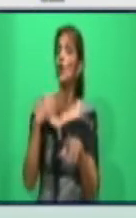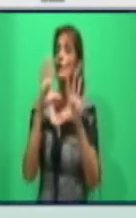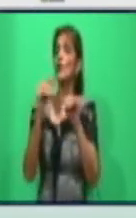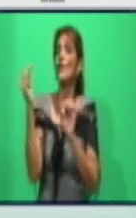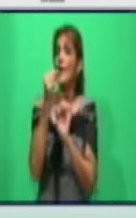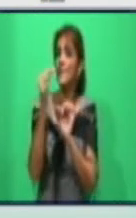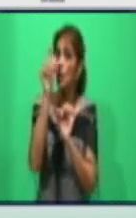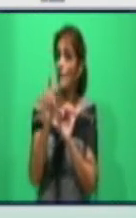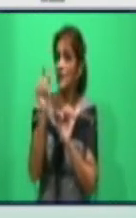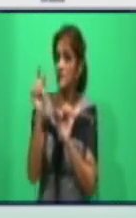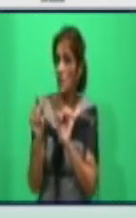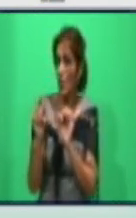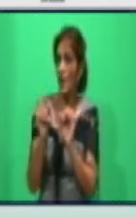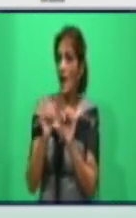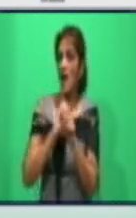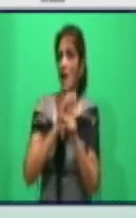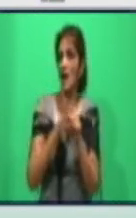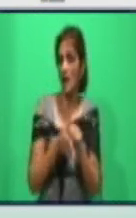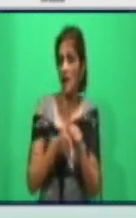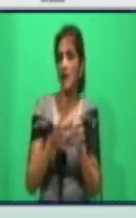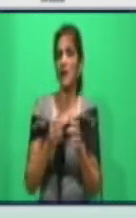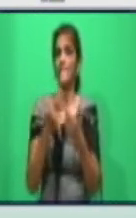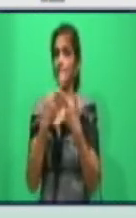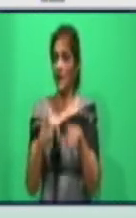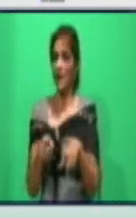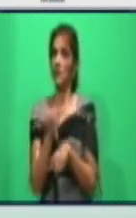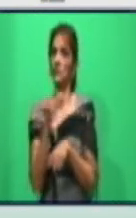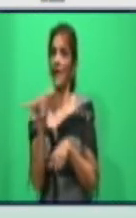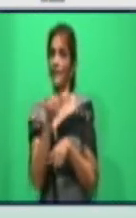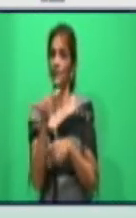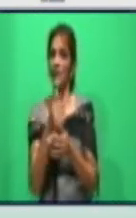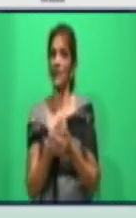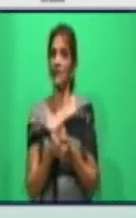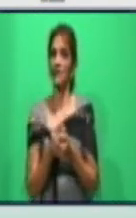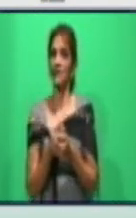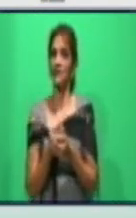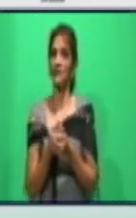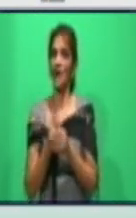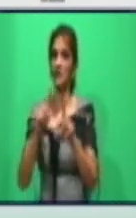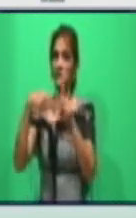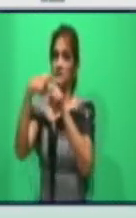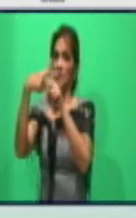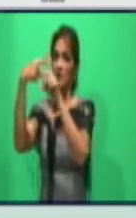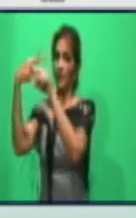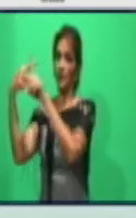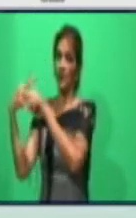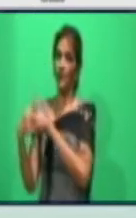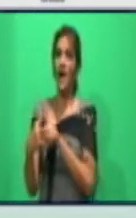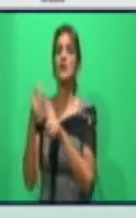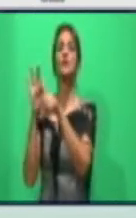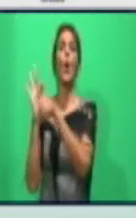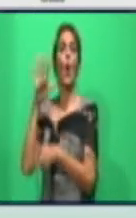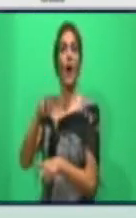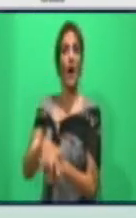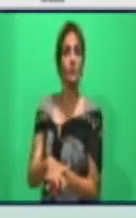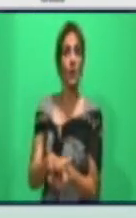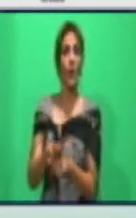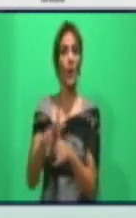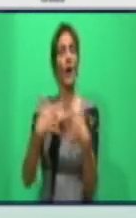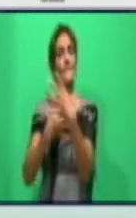en número de casos y en tasa pero también están incrementando río cauto campechuela y